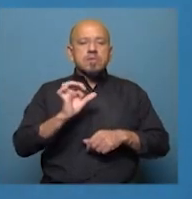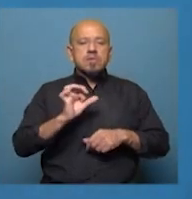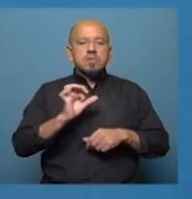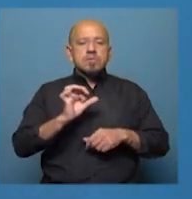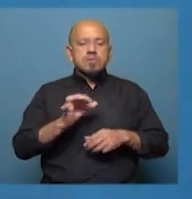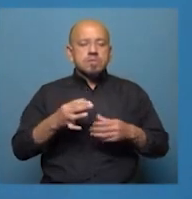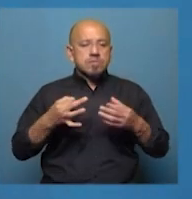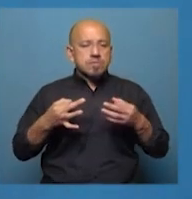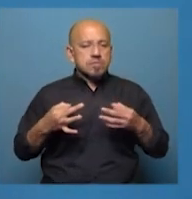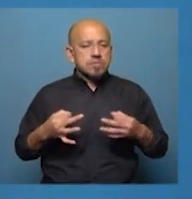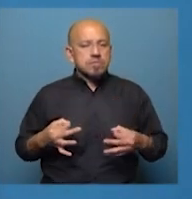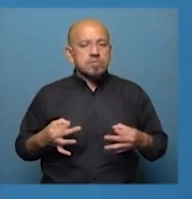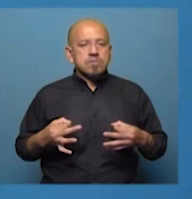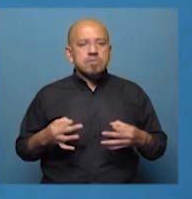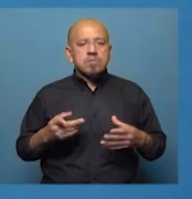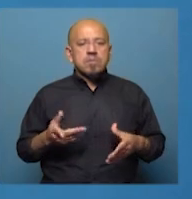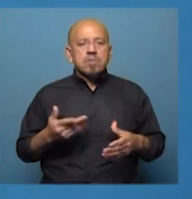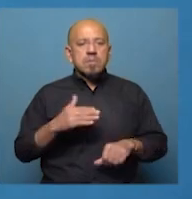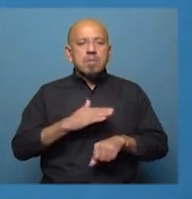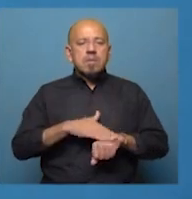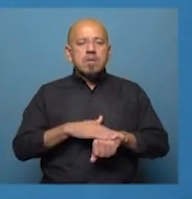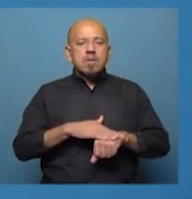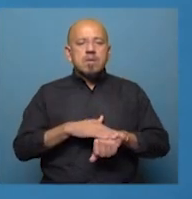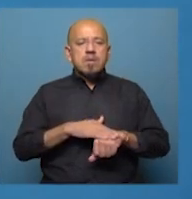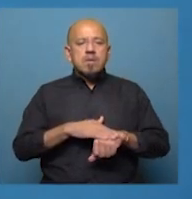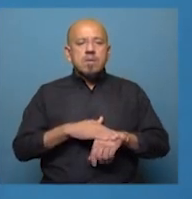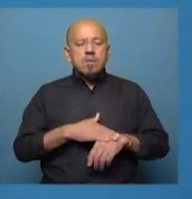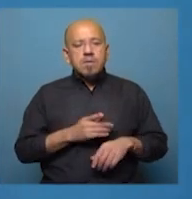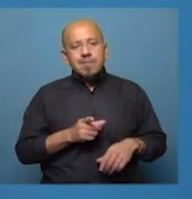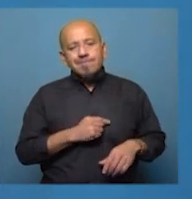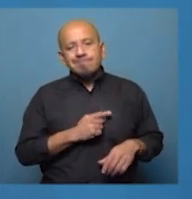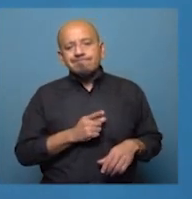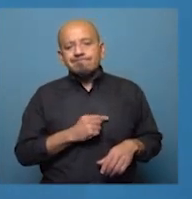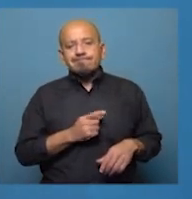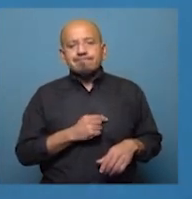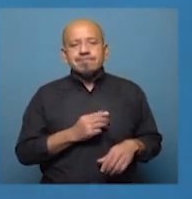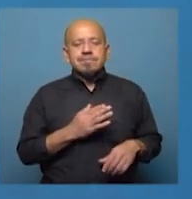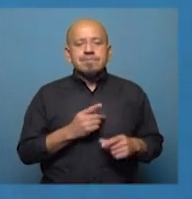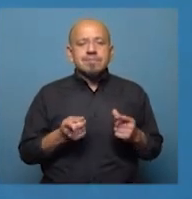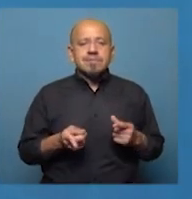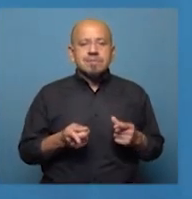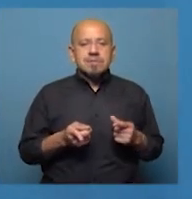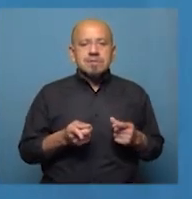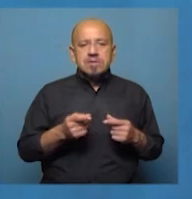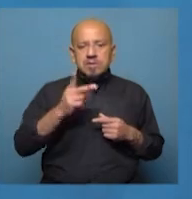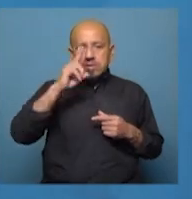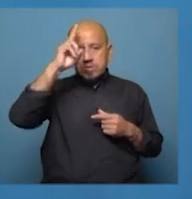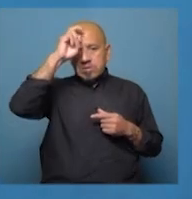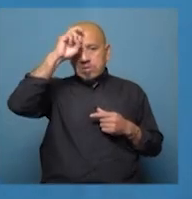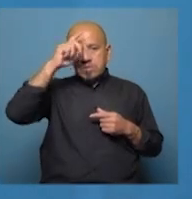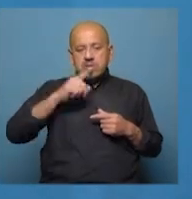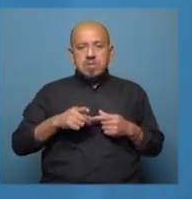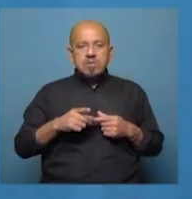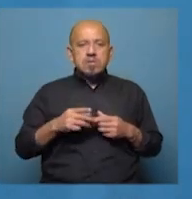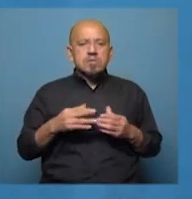cumplieron con toda su parte con mucha responsabilidad a pesar del dolor del cierre de una mutualista que sentían como su